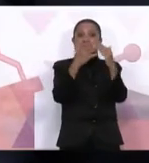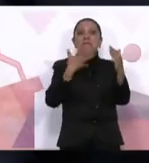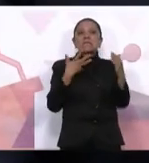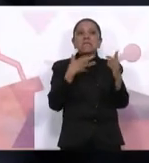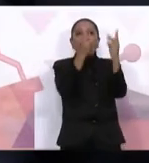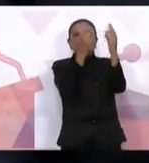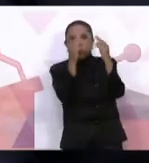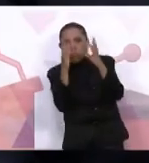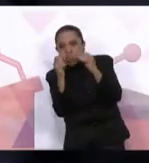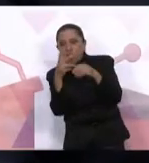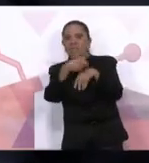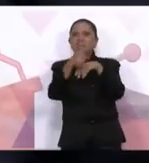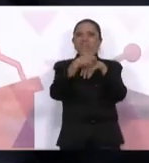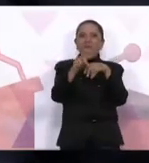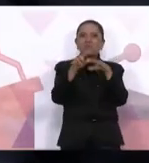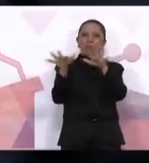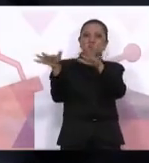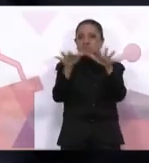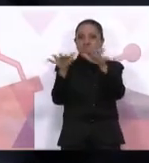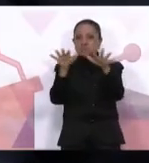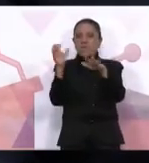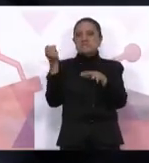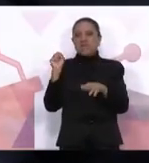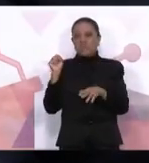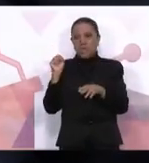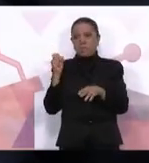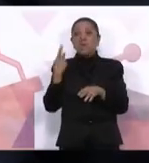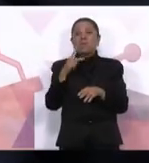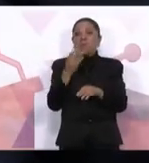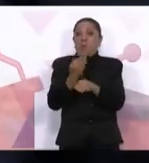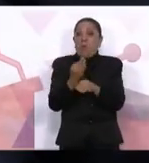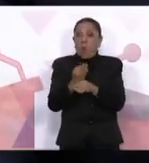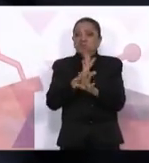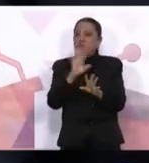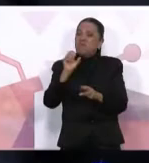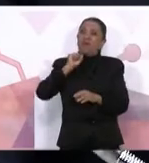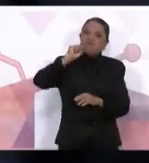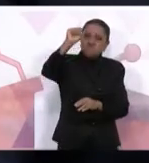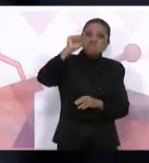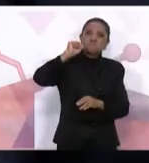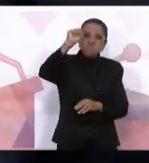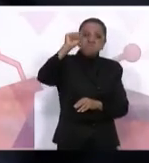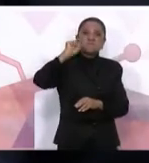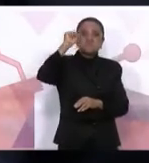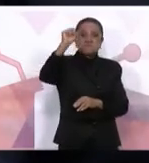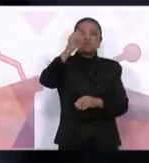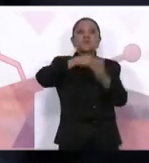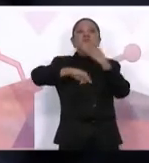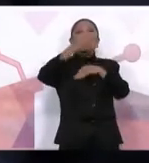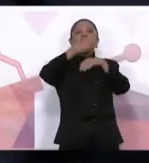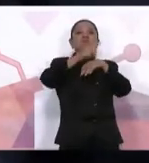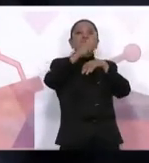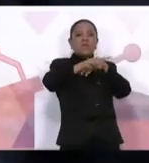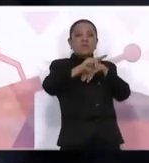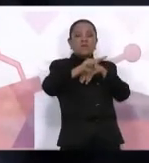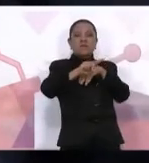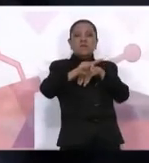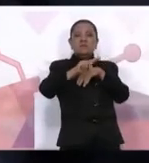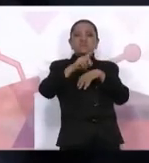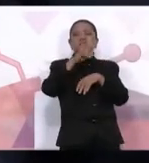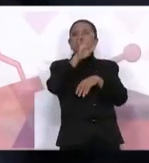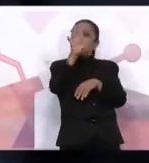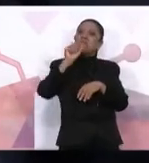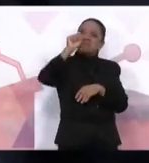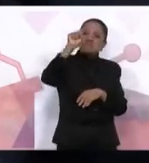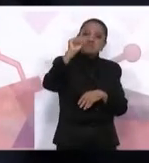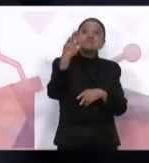surgieron han surgido protestas por parte de los afectados que programas sociales implementaría o corregiría para